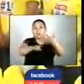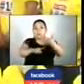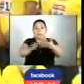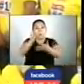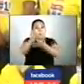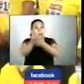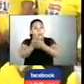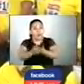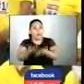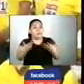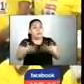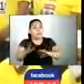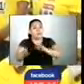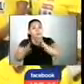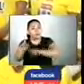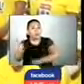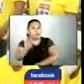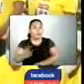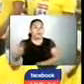participantes en la encuesta.